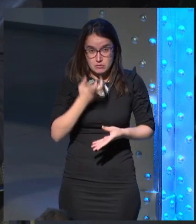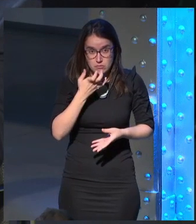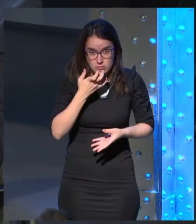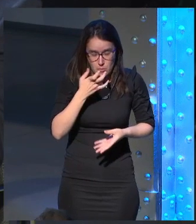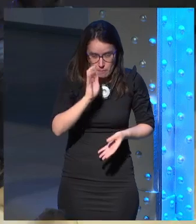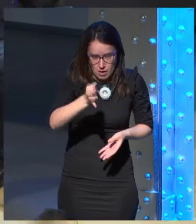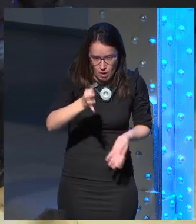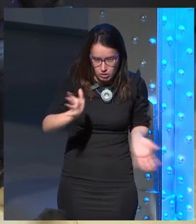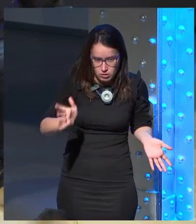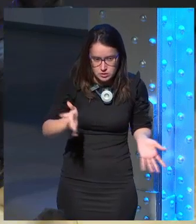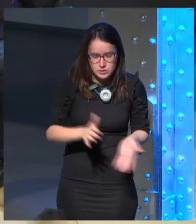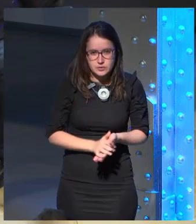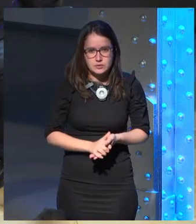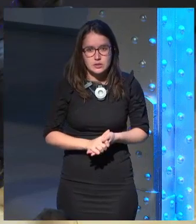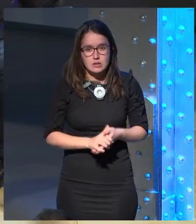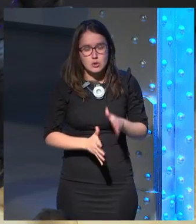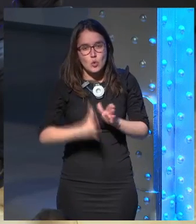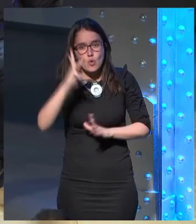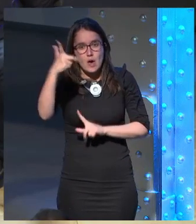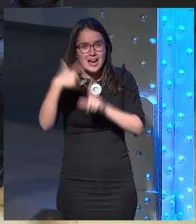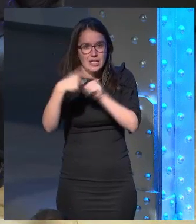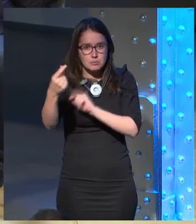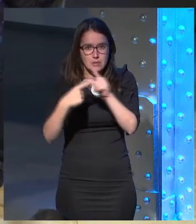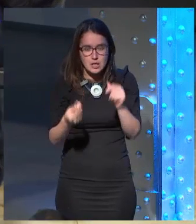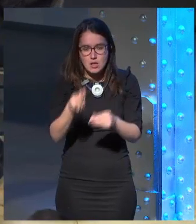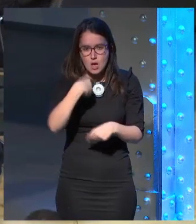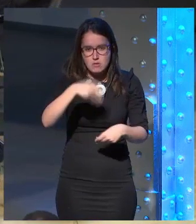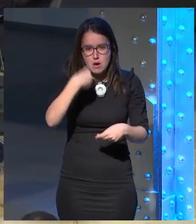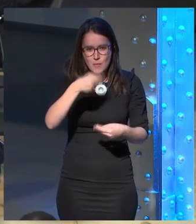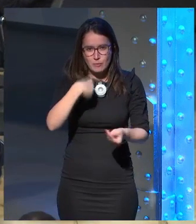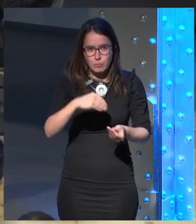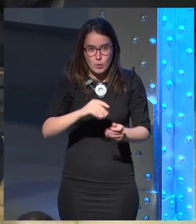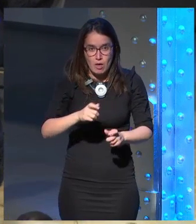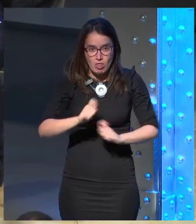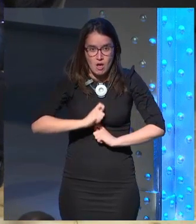buscas. Tío, después de tener una dieta rica en gases.